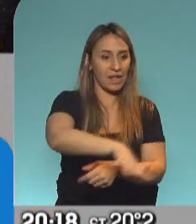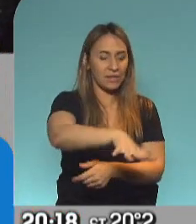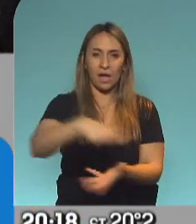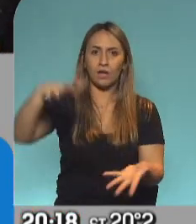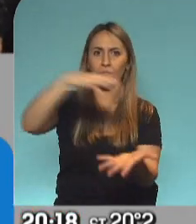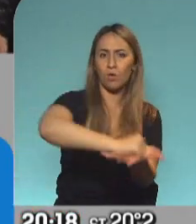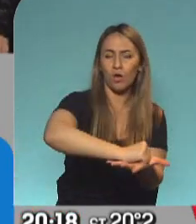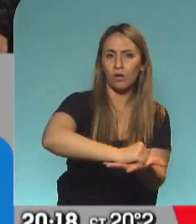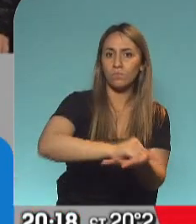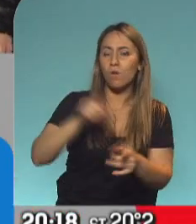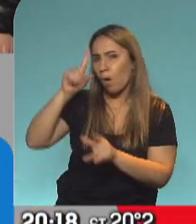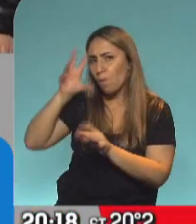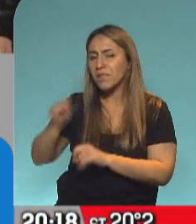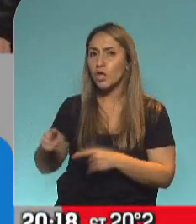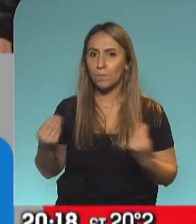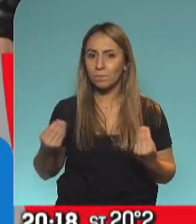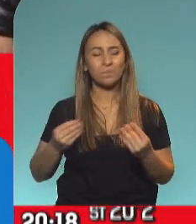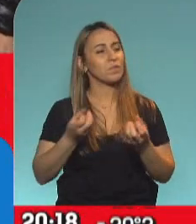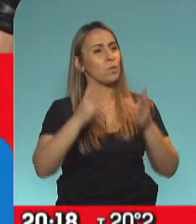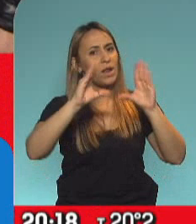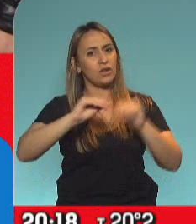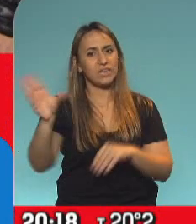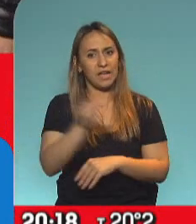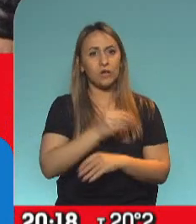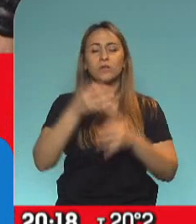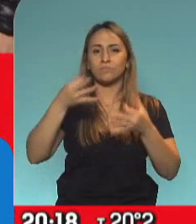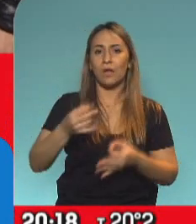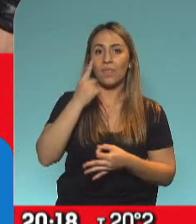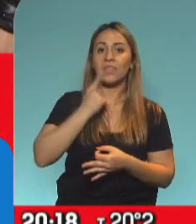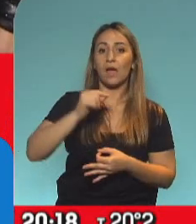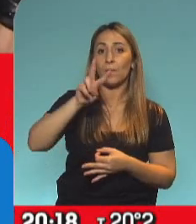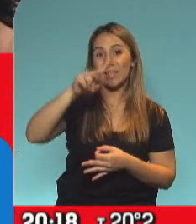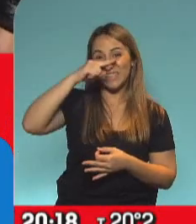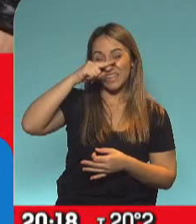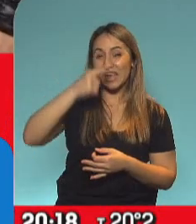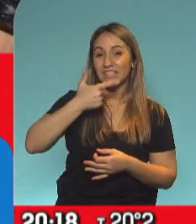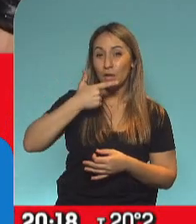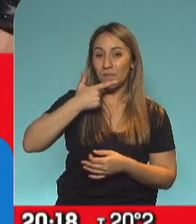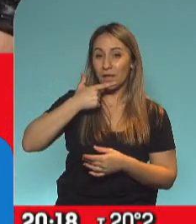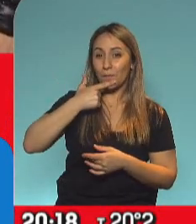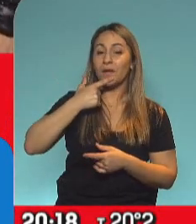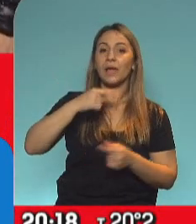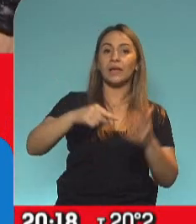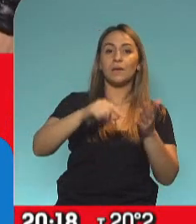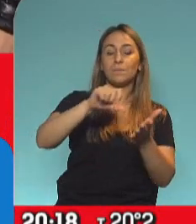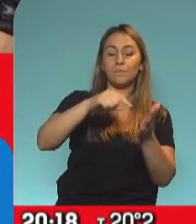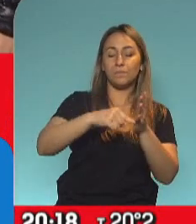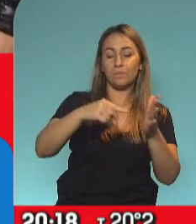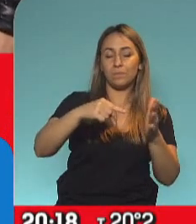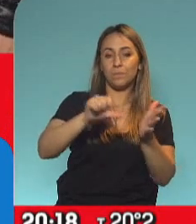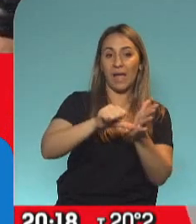a todos. Desde el 27 de septiembre, la República de Azerbaiyán está haciendo un ataque a gran